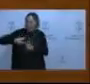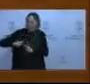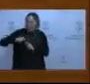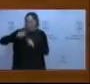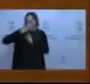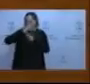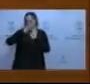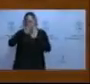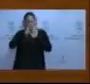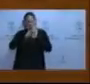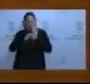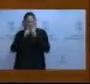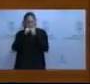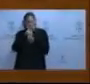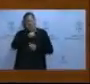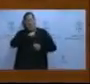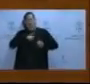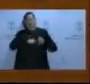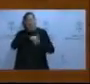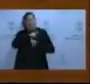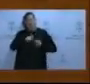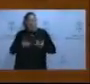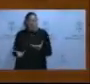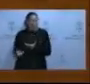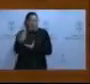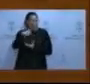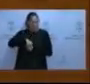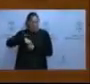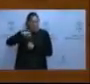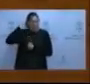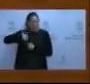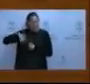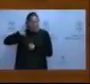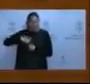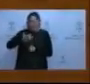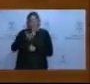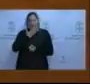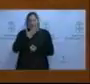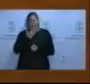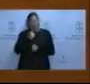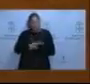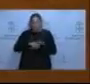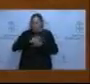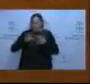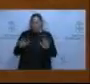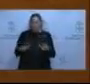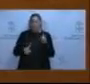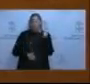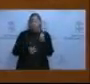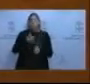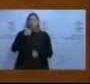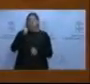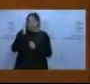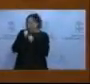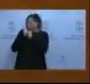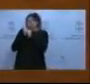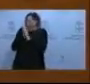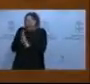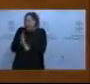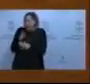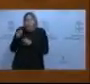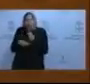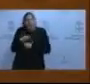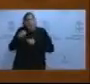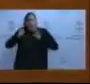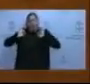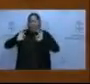anual sistemáticamente. La Cuenta General y este son un claro ejemplo de ello y se lleva años haciendo así, con lo cual a mí esos